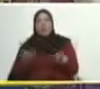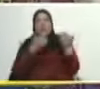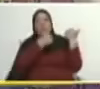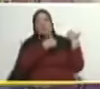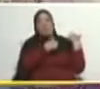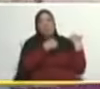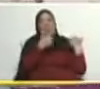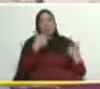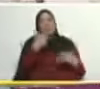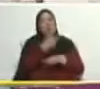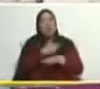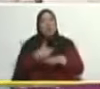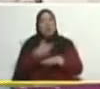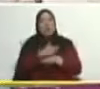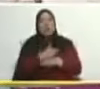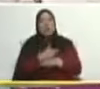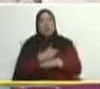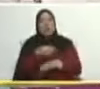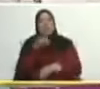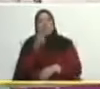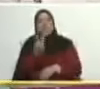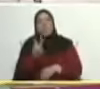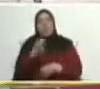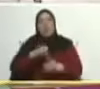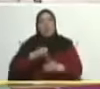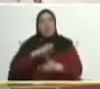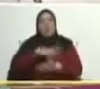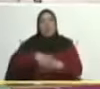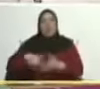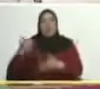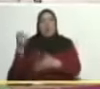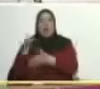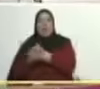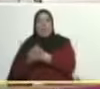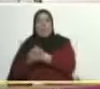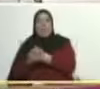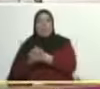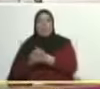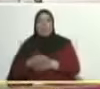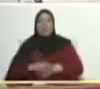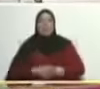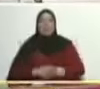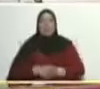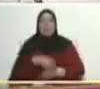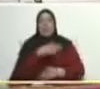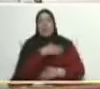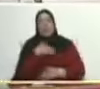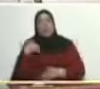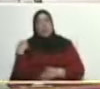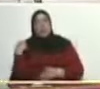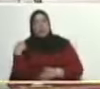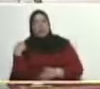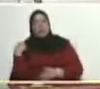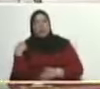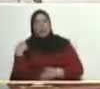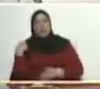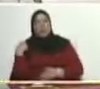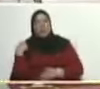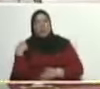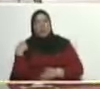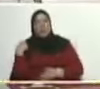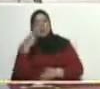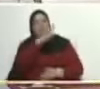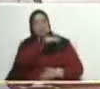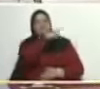representantes de 3 gobiernos. 2 de ellos del ALBA y otro amigo del ALBA. Yo quisiera darle a ellos como